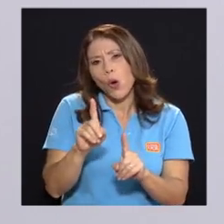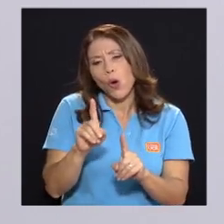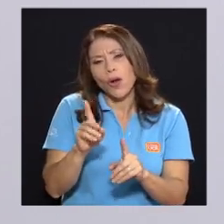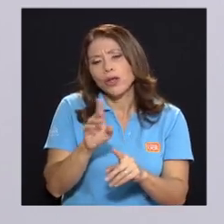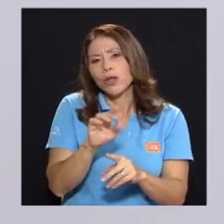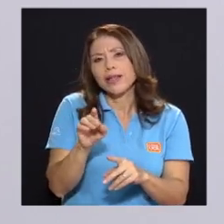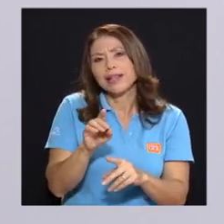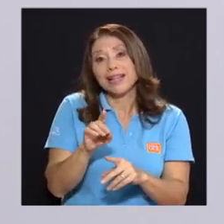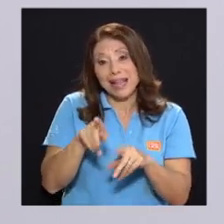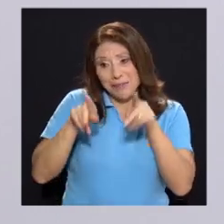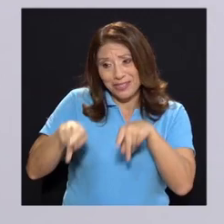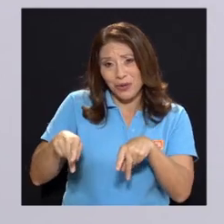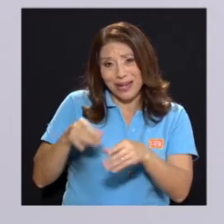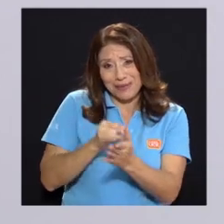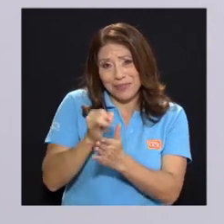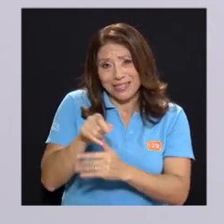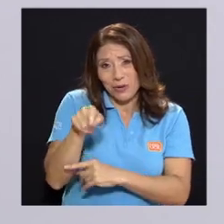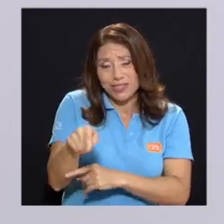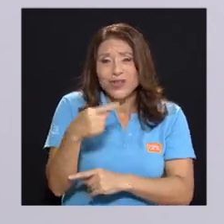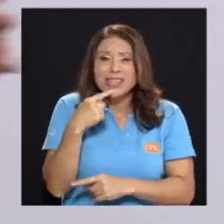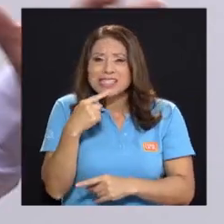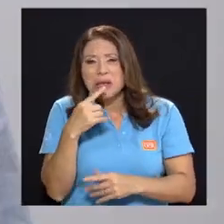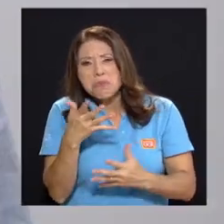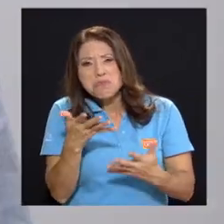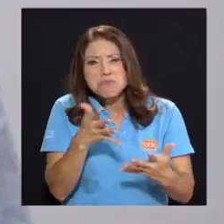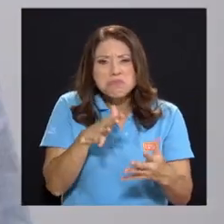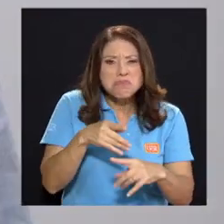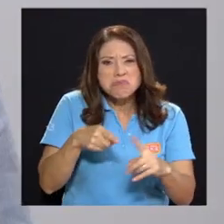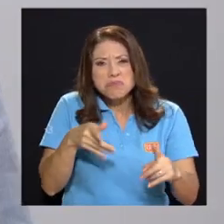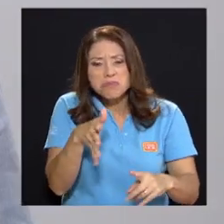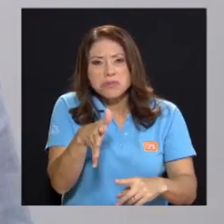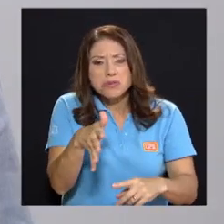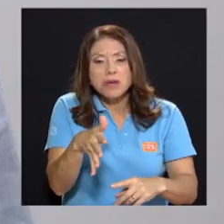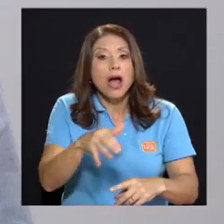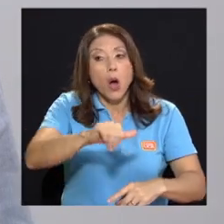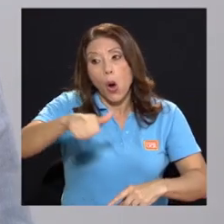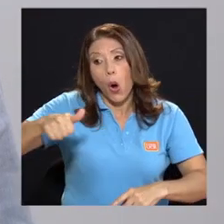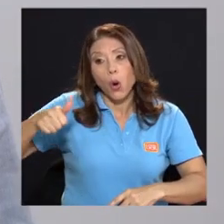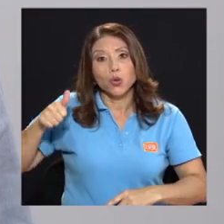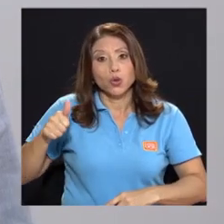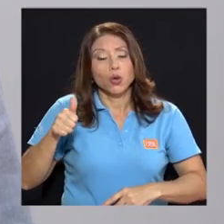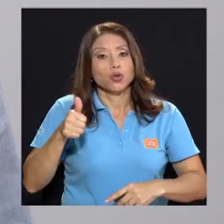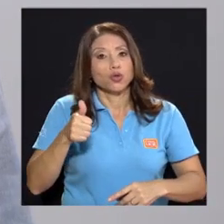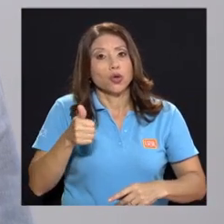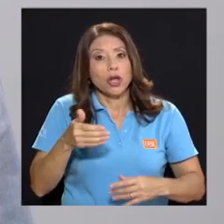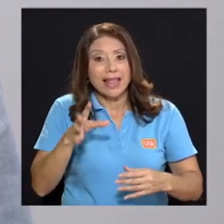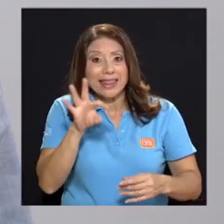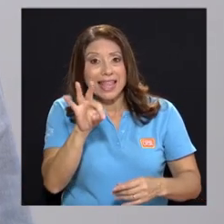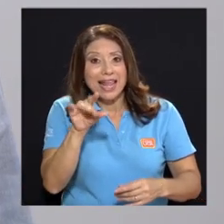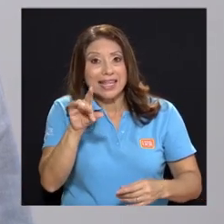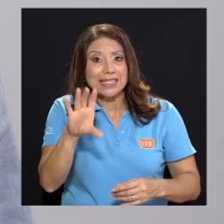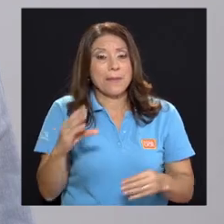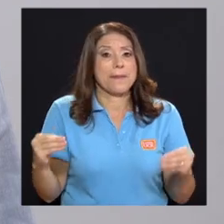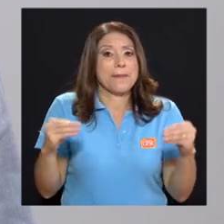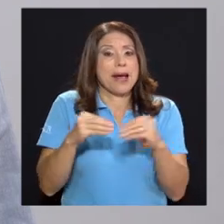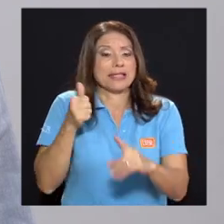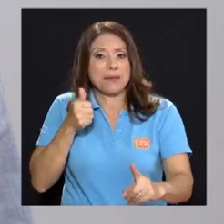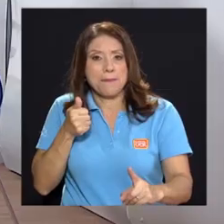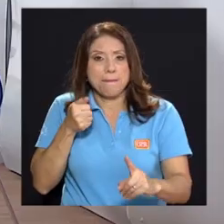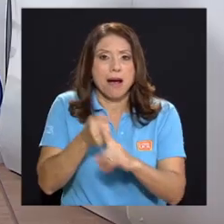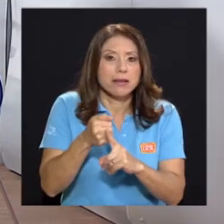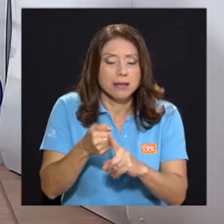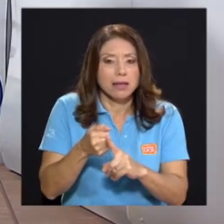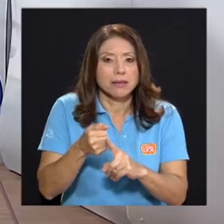disímiles de desempeño medio no hay otros que son mucho más impactantes en términos de cambiarla